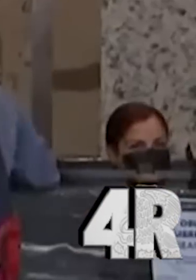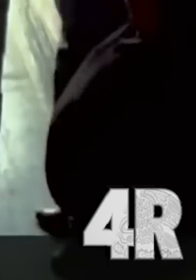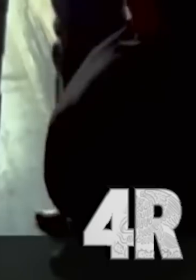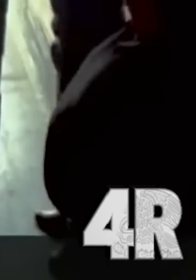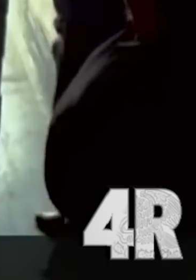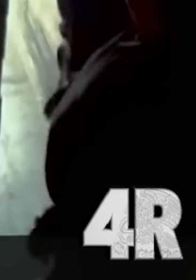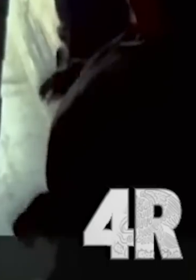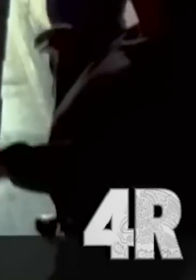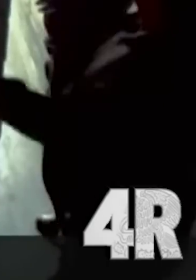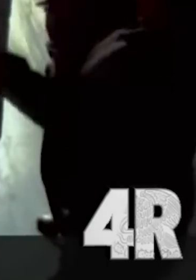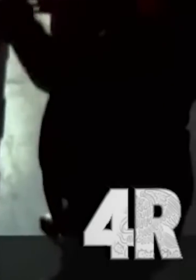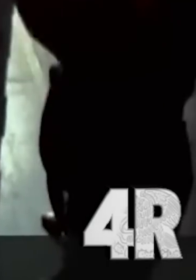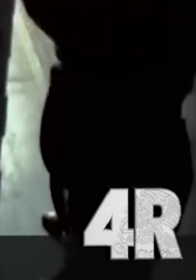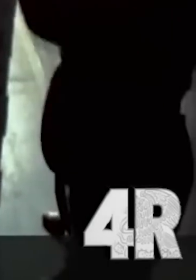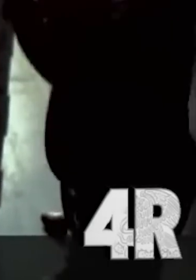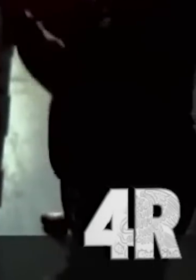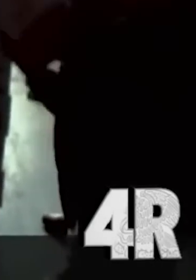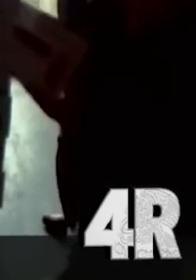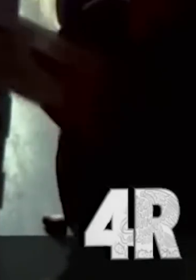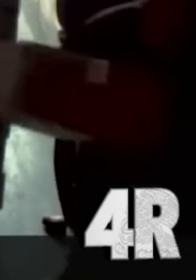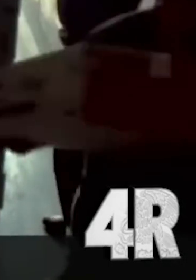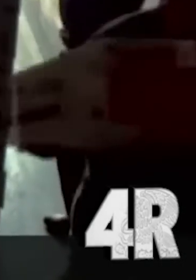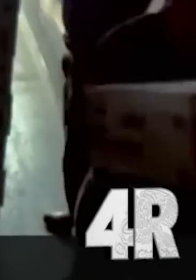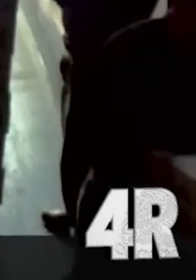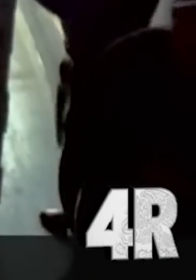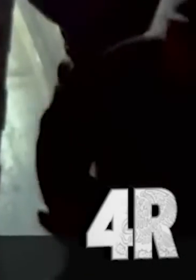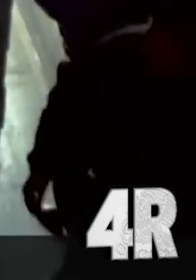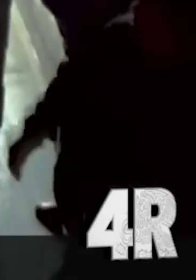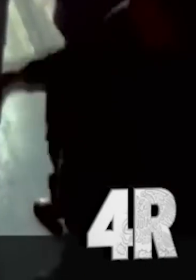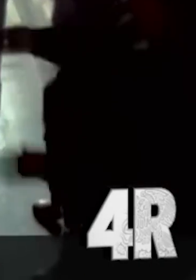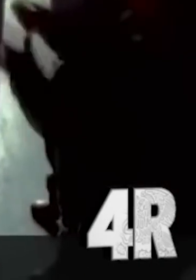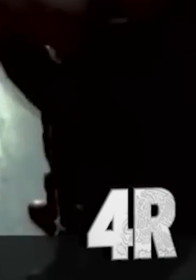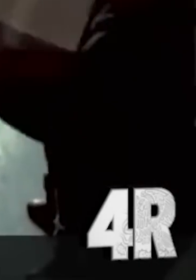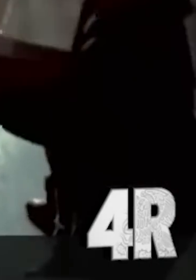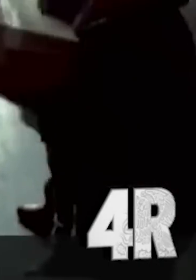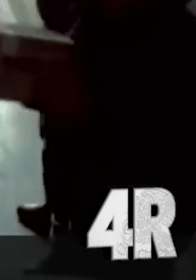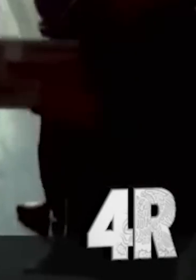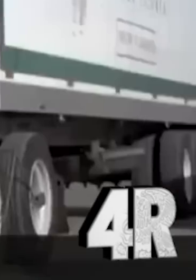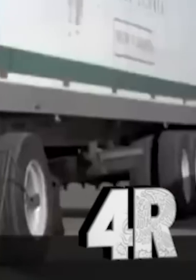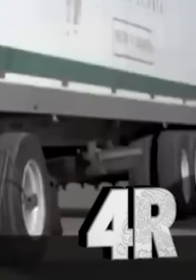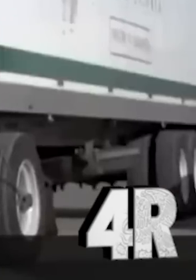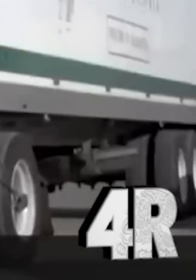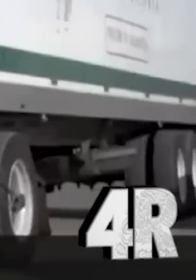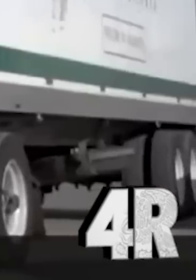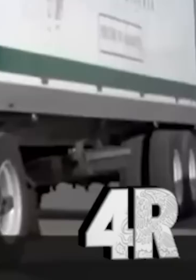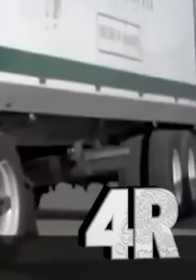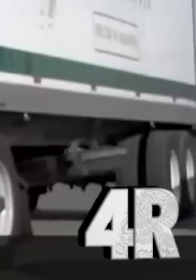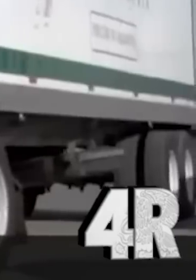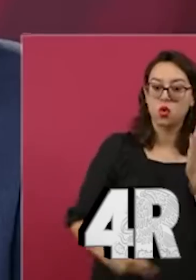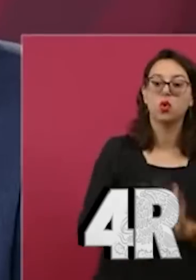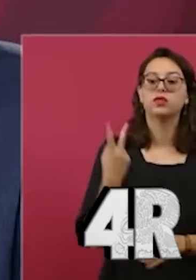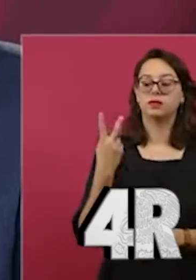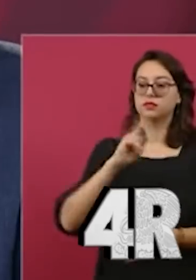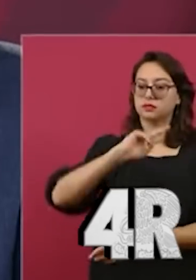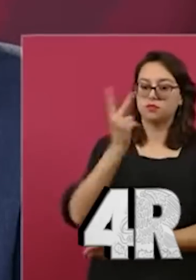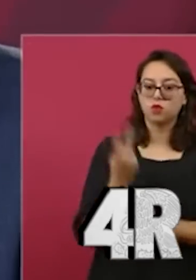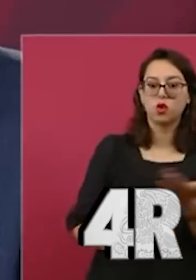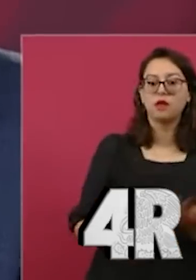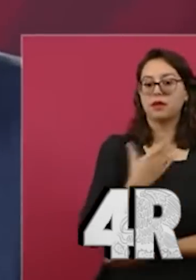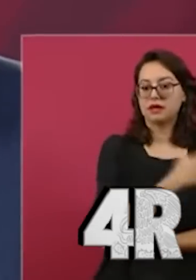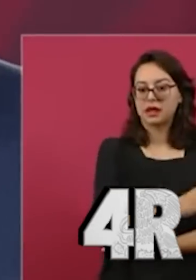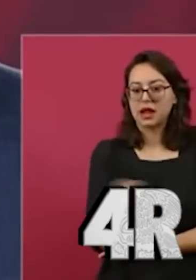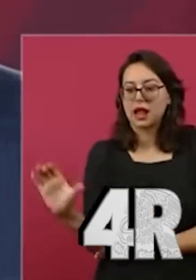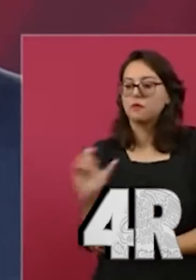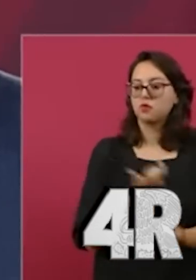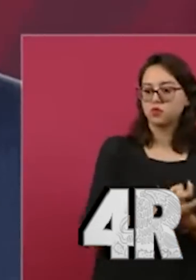recuperados y claro estos exfuncionarios y pseudoempresarios ya están siendo acusados de los delitos de delincuencia